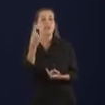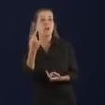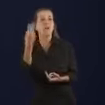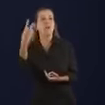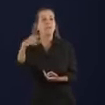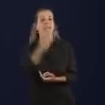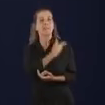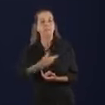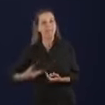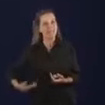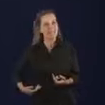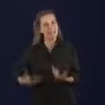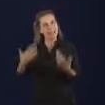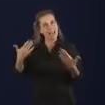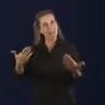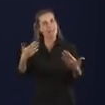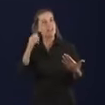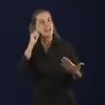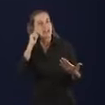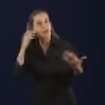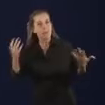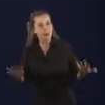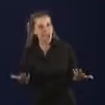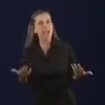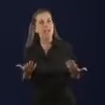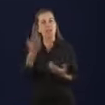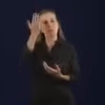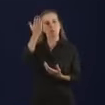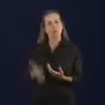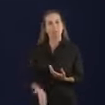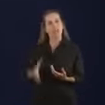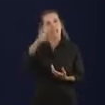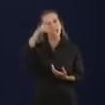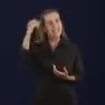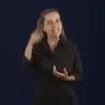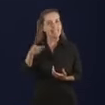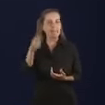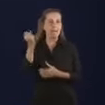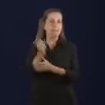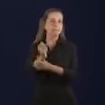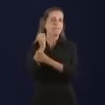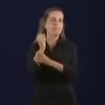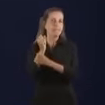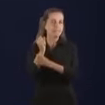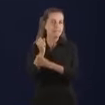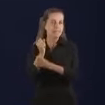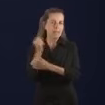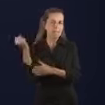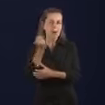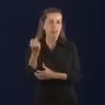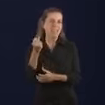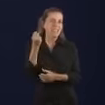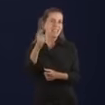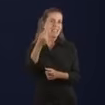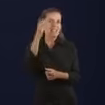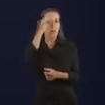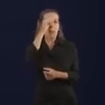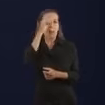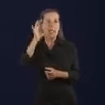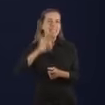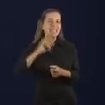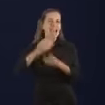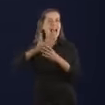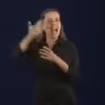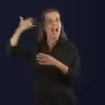la nación figura si las hay relevantes de los últimos 20 años